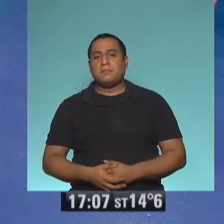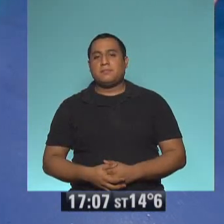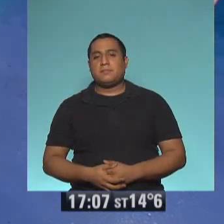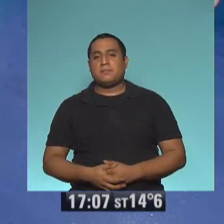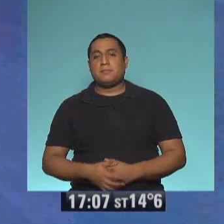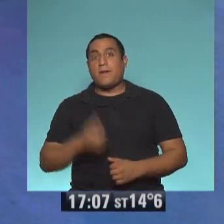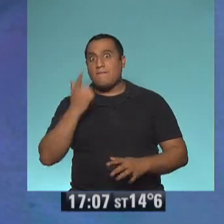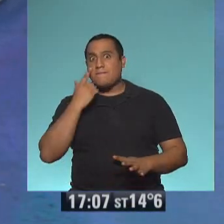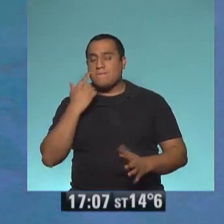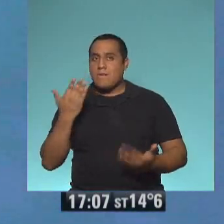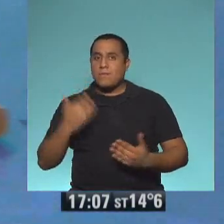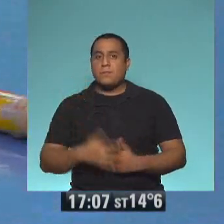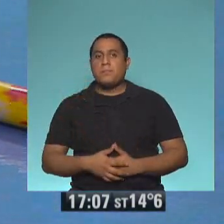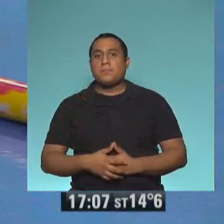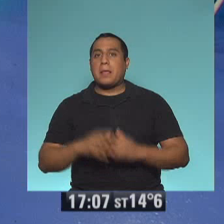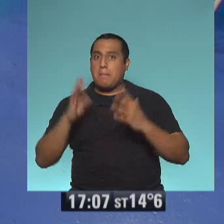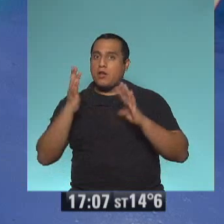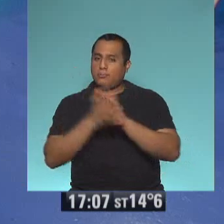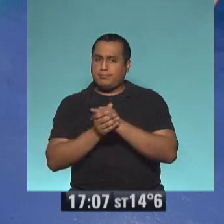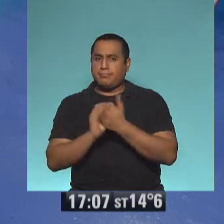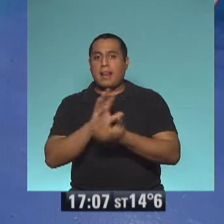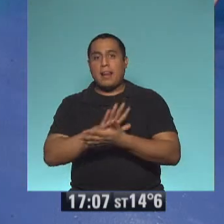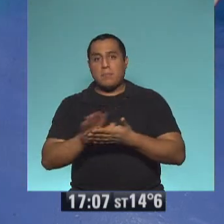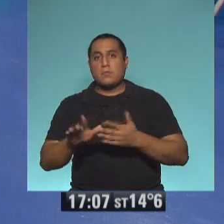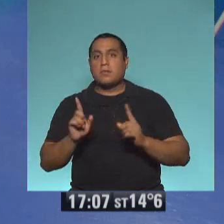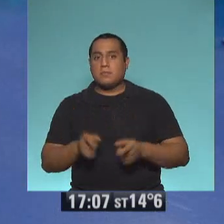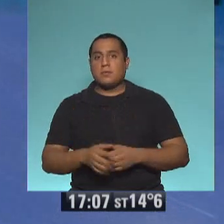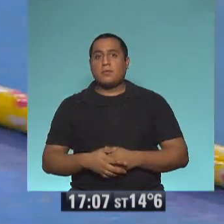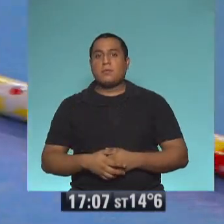amigos recuerden importantísimo lavarse las manos